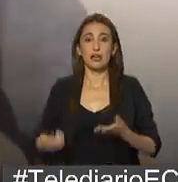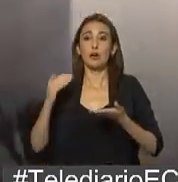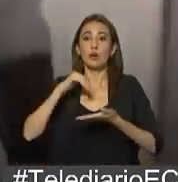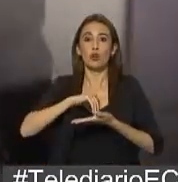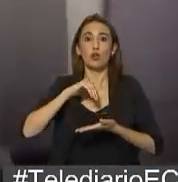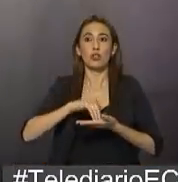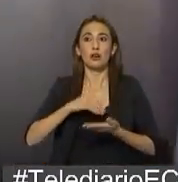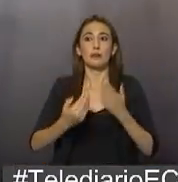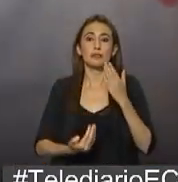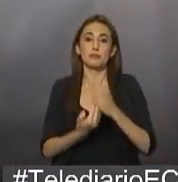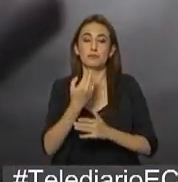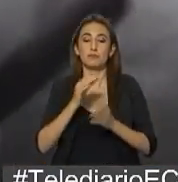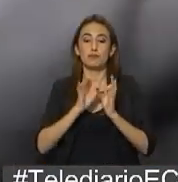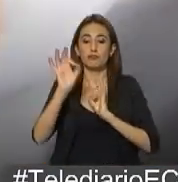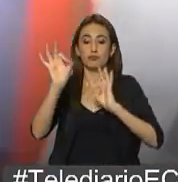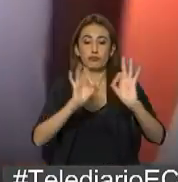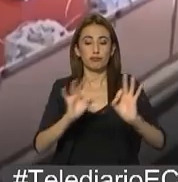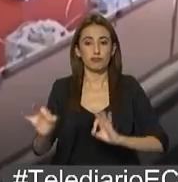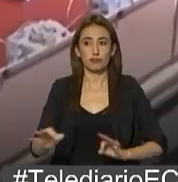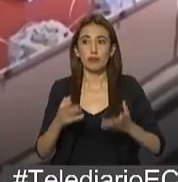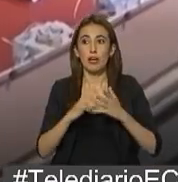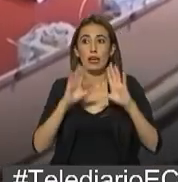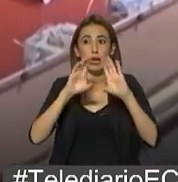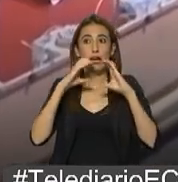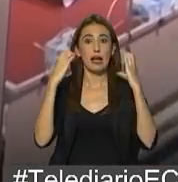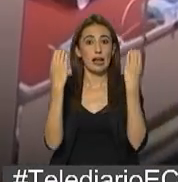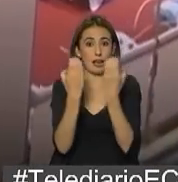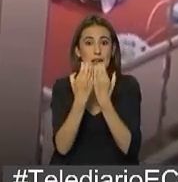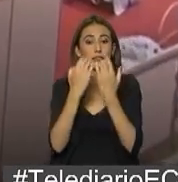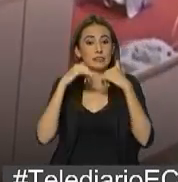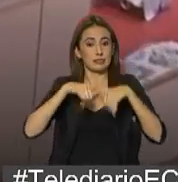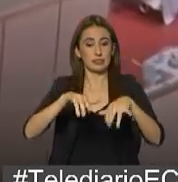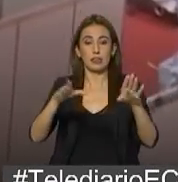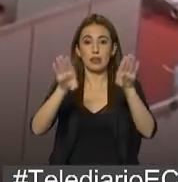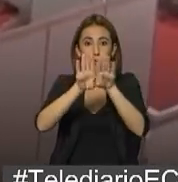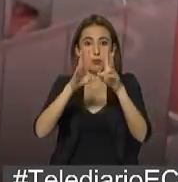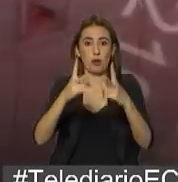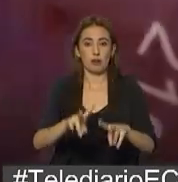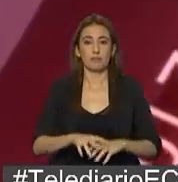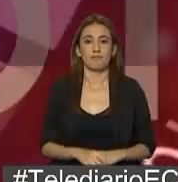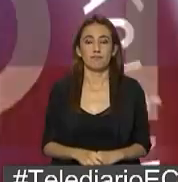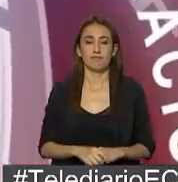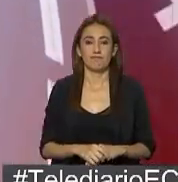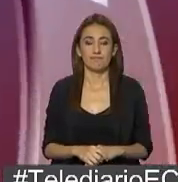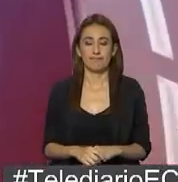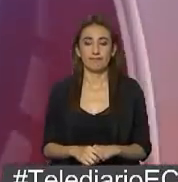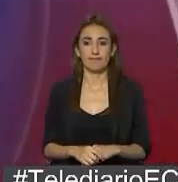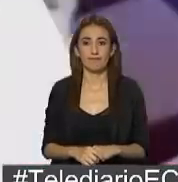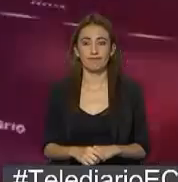de coronavirus. Además, las clases presenciales fueron suspendidas para los niños menores de 8 años.